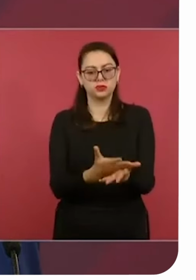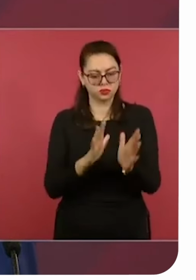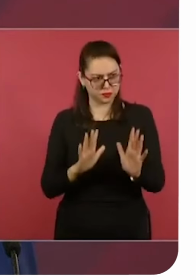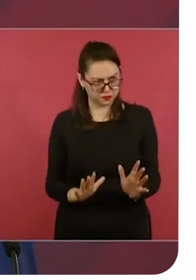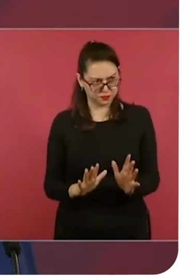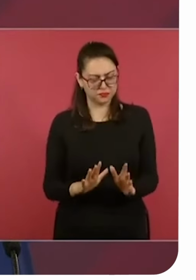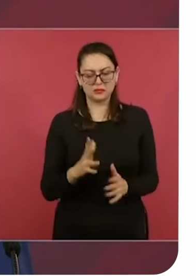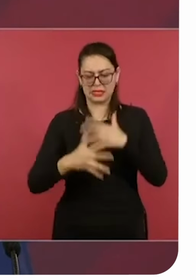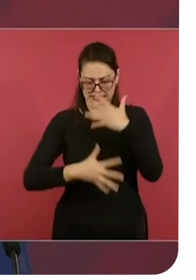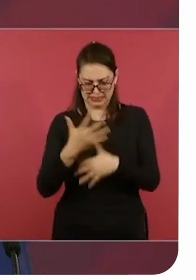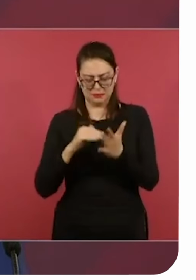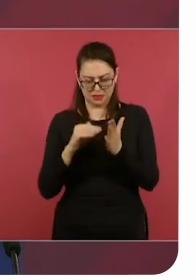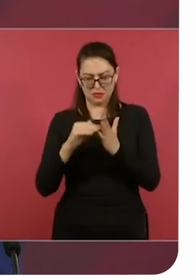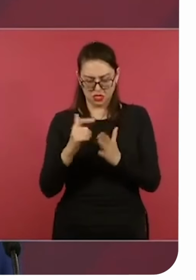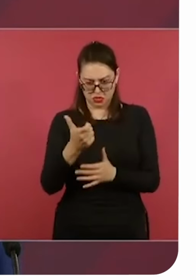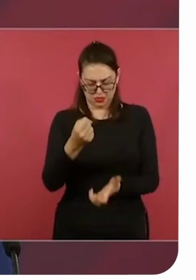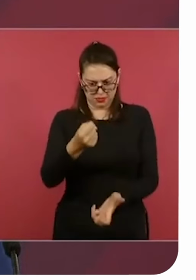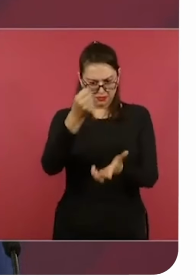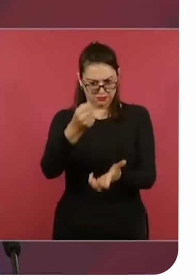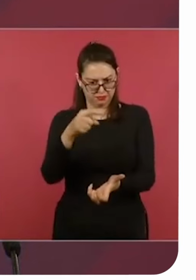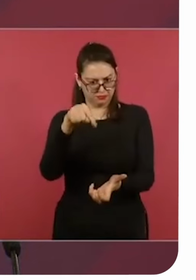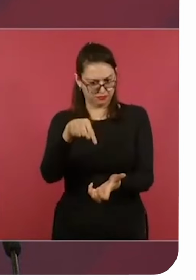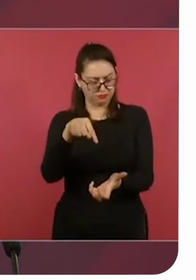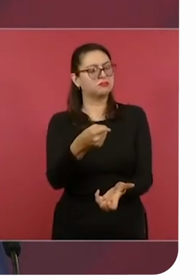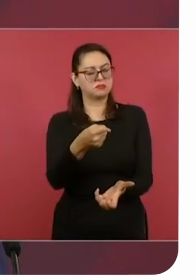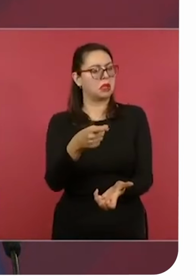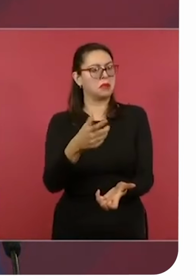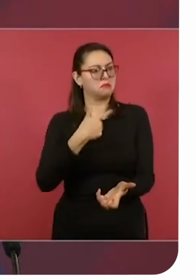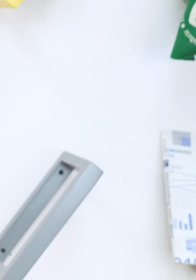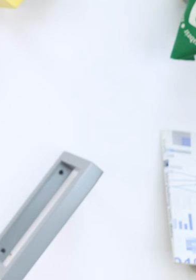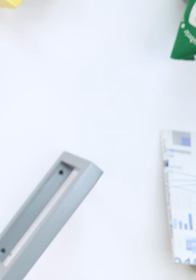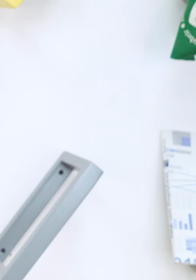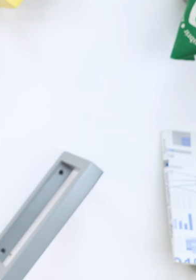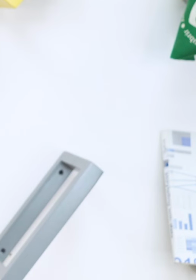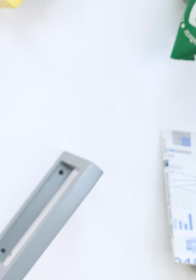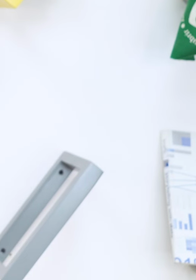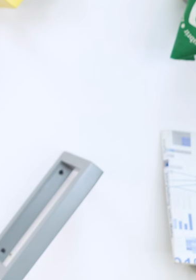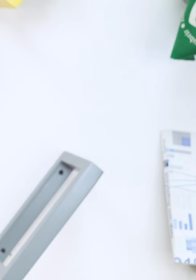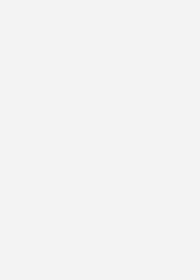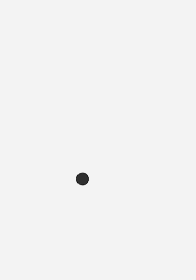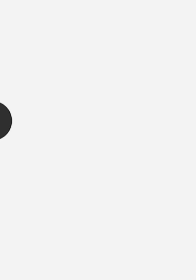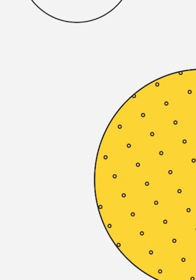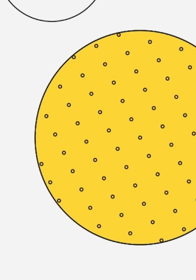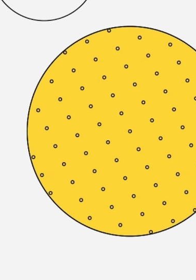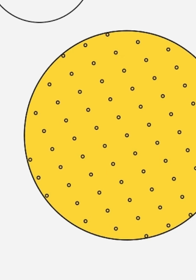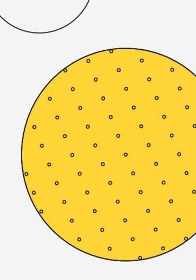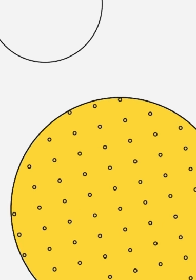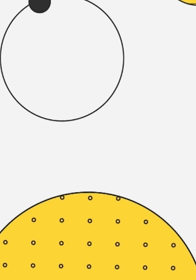15000 millones apoyar a los damnificados de Acapulco y la corte ya